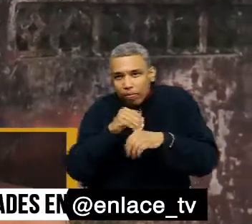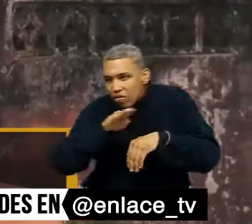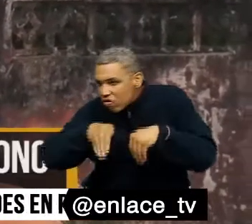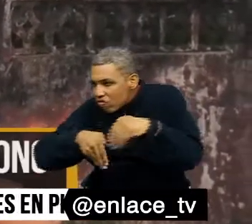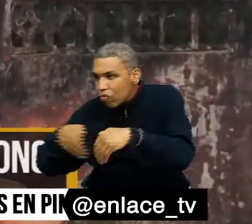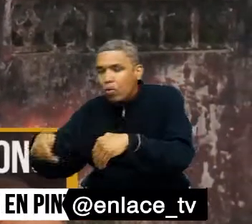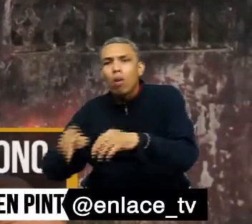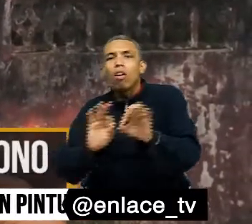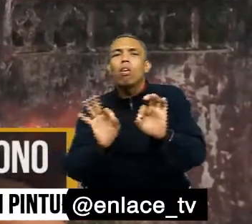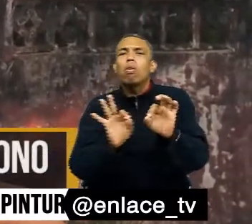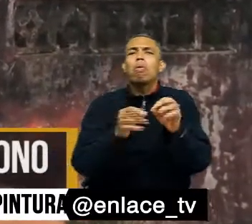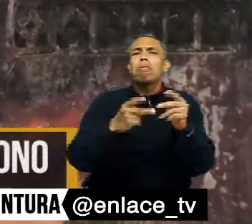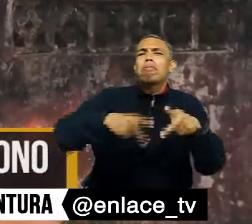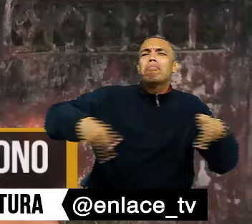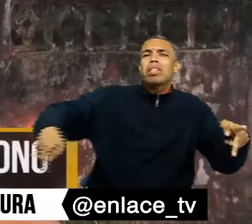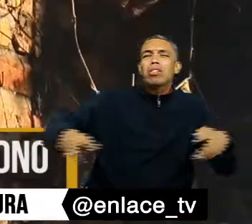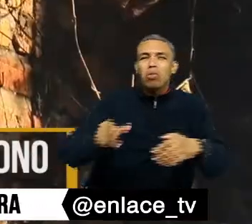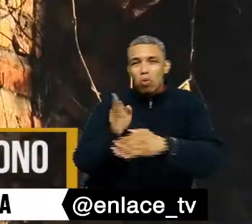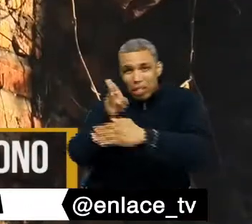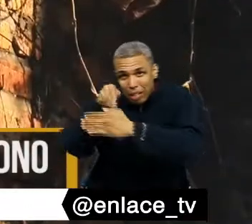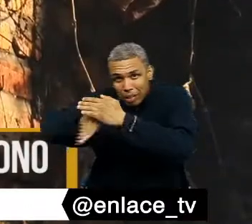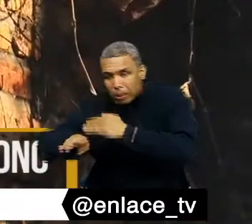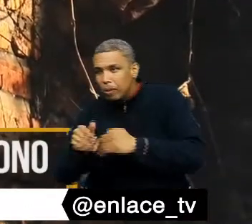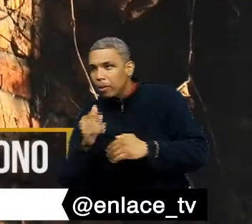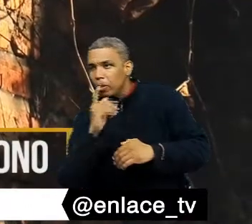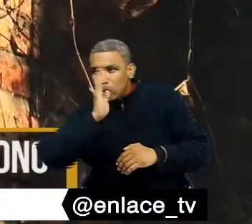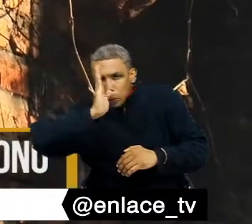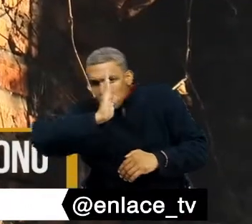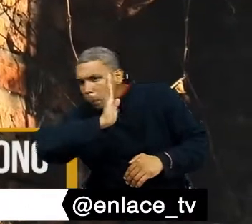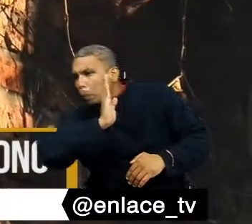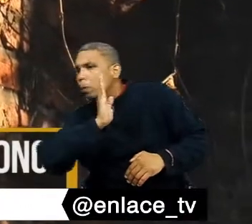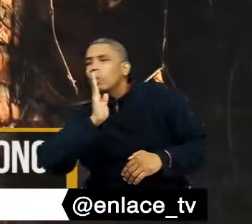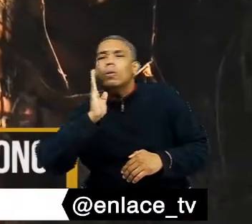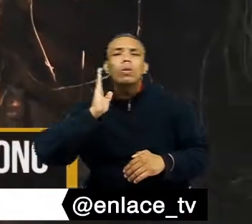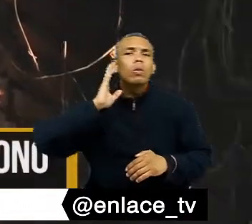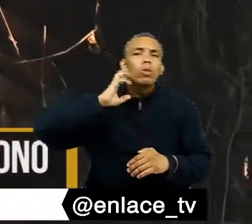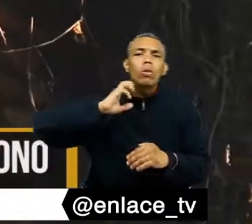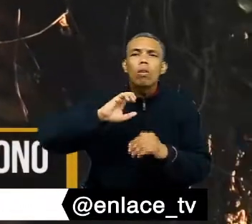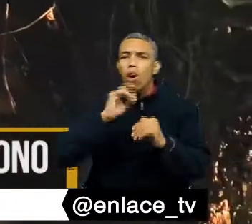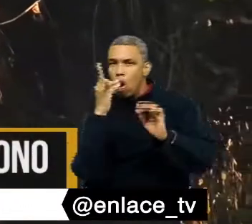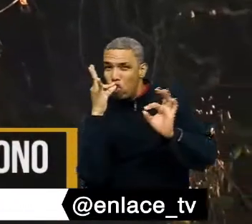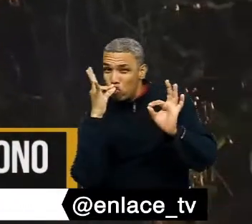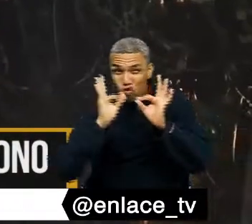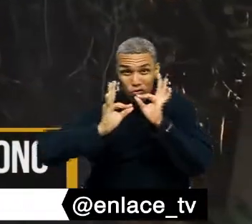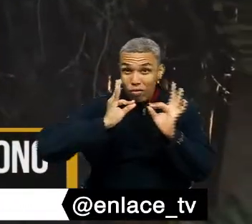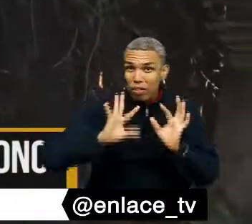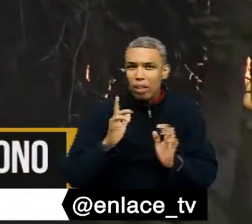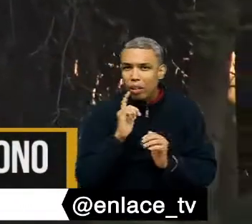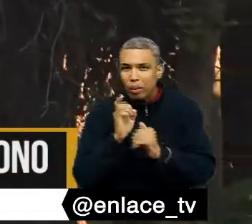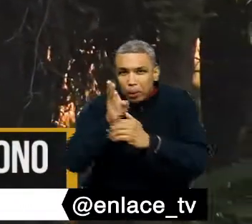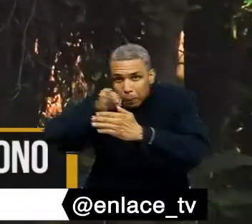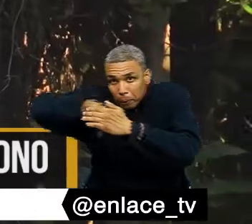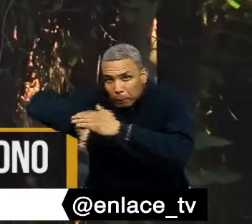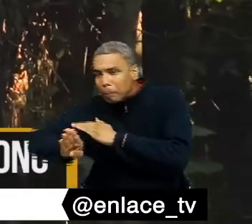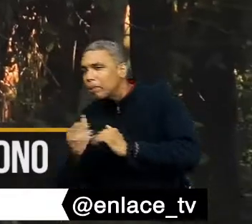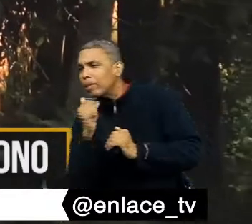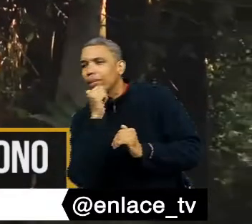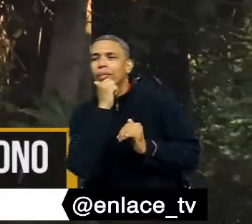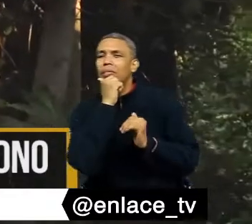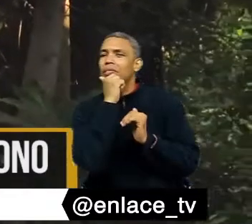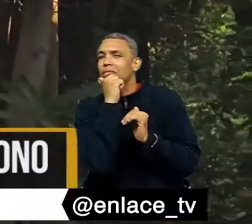más que todo proliferación de zancudos, culebras, como ve usted se encuentra anexa ahí a un bajo